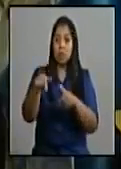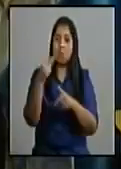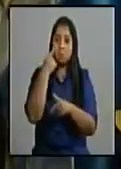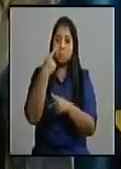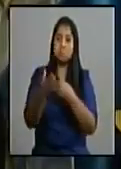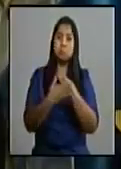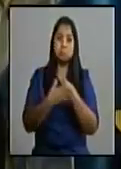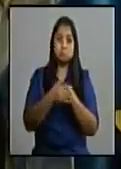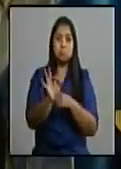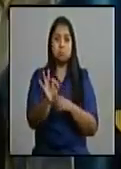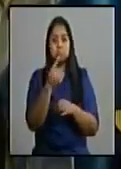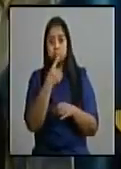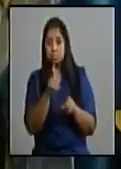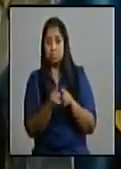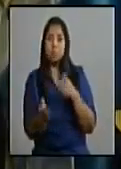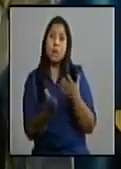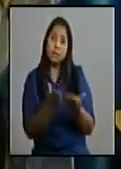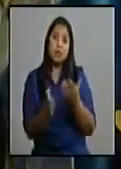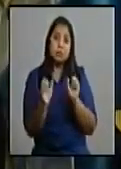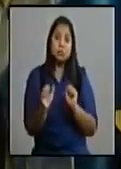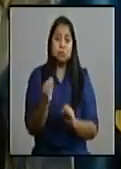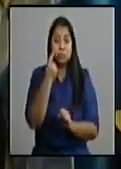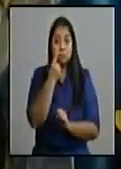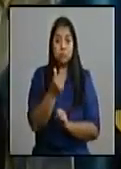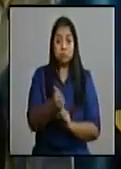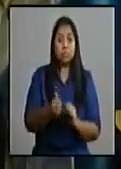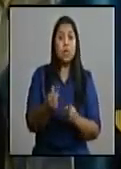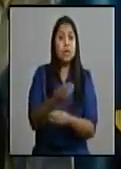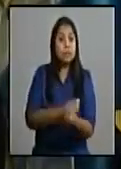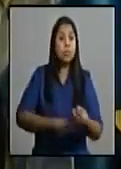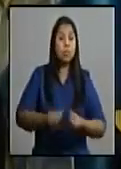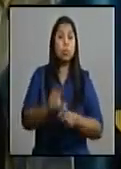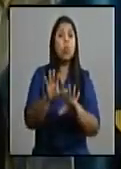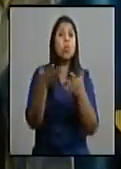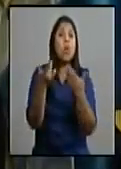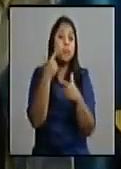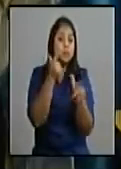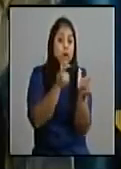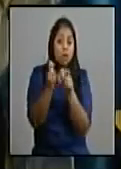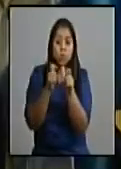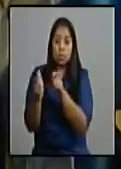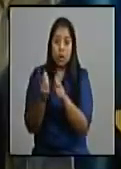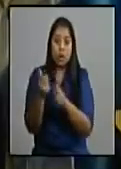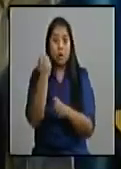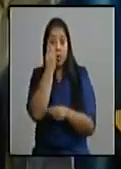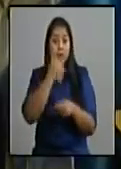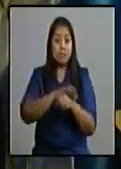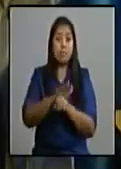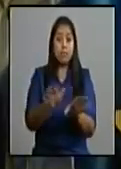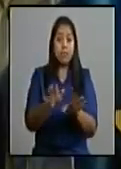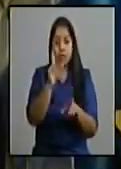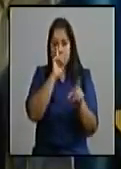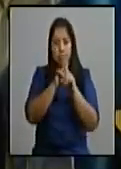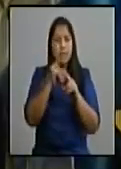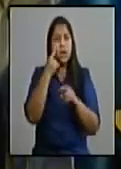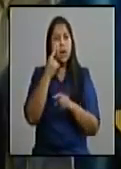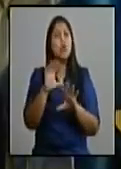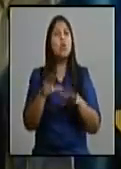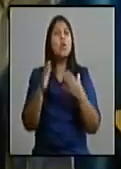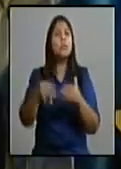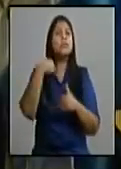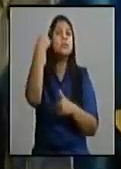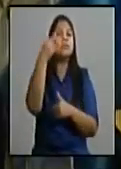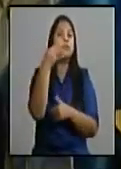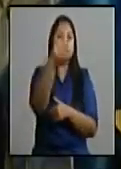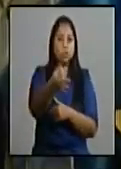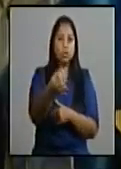muy halagüeñas producto de cómo se ha manejado la crisis en Guatemala y de cómo se miran las perspectivas para el año entrante. Y yo quiero estar al